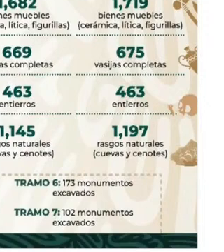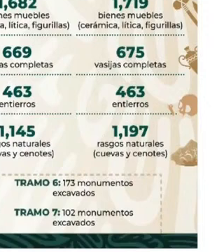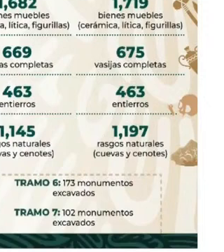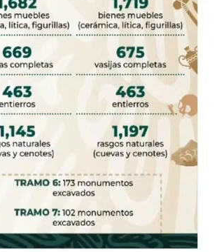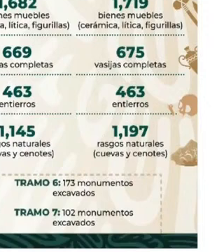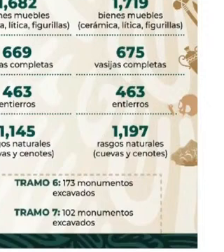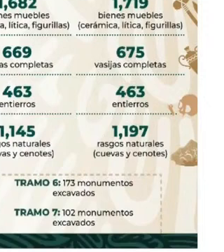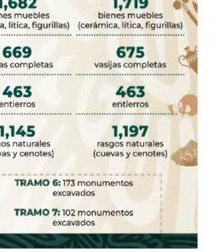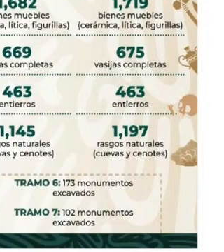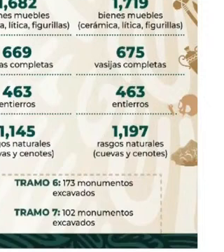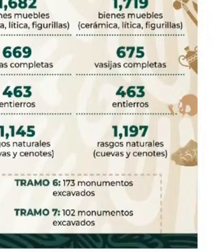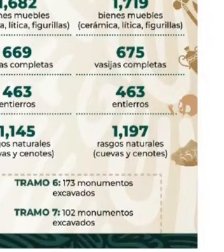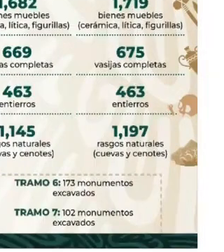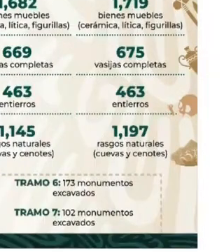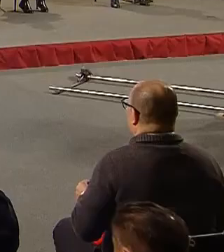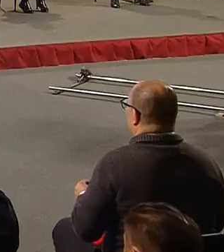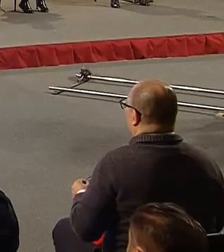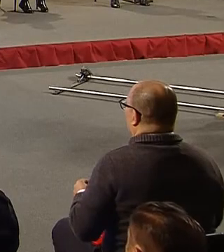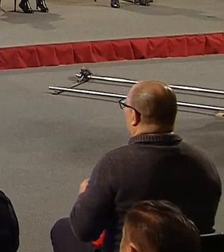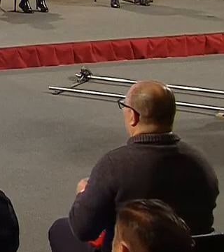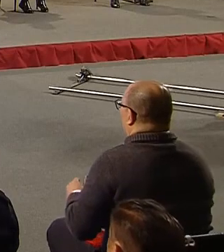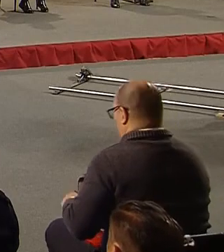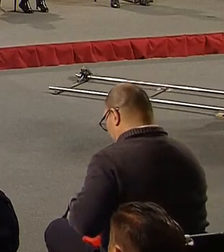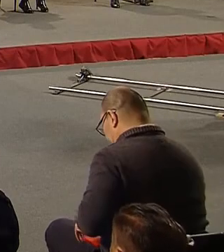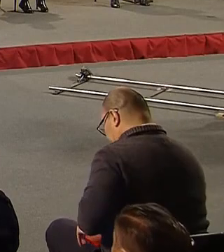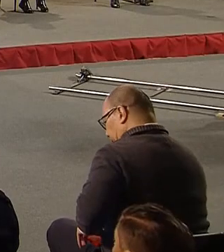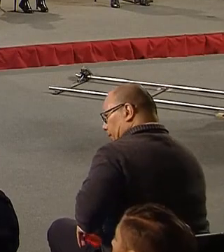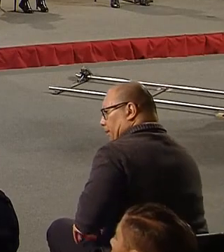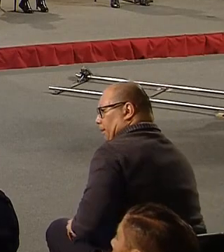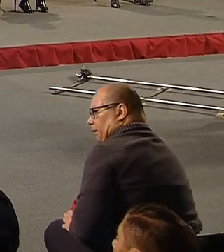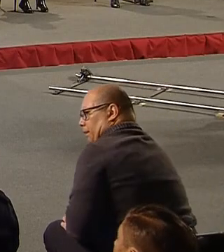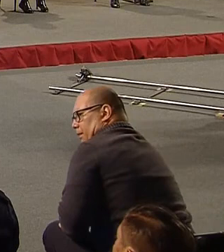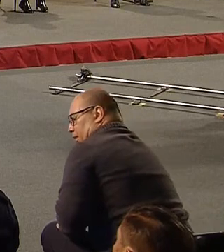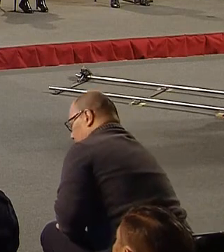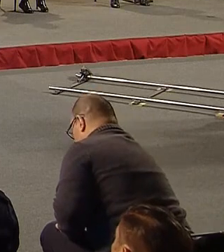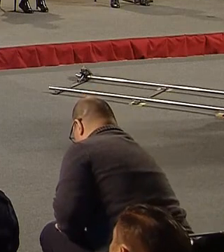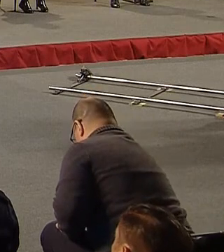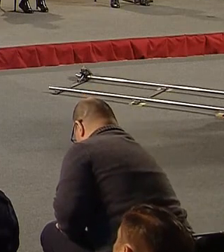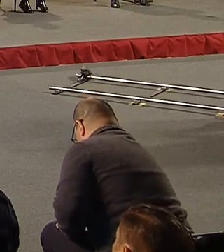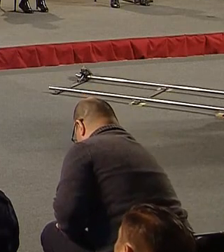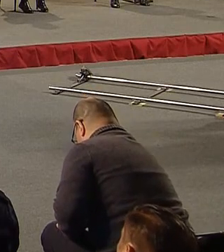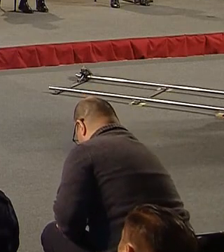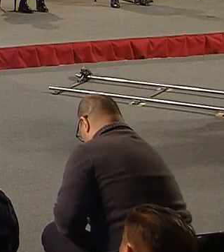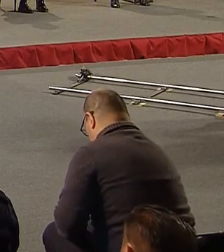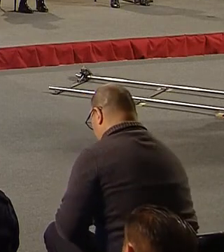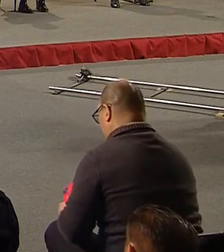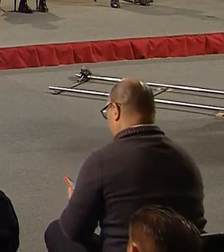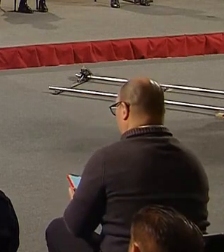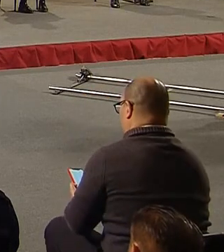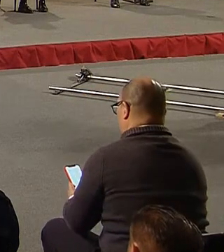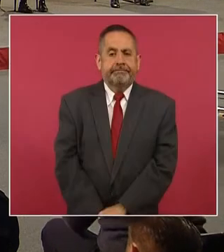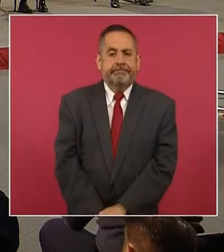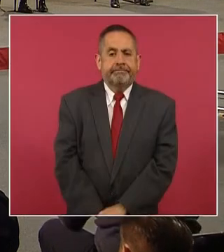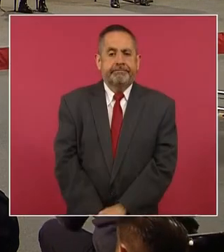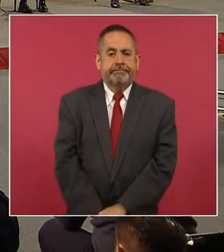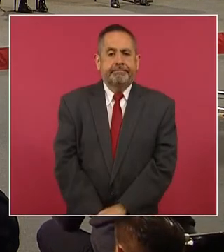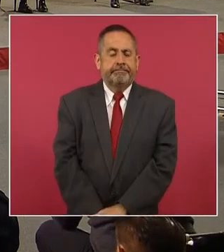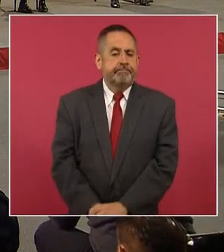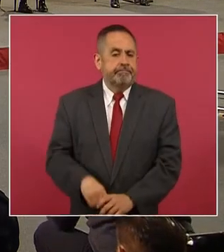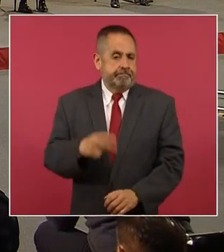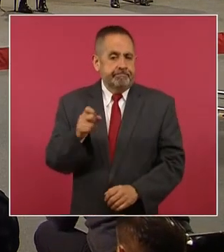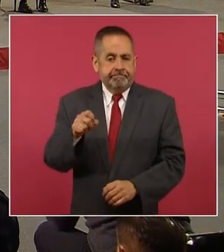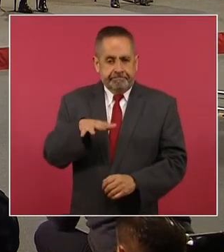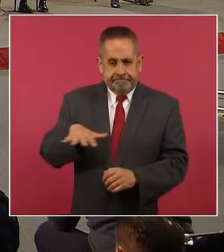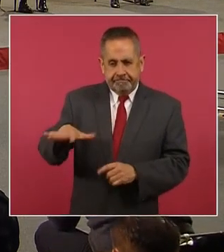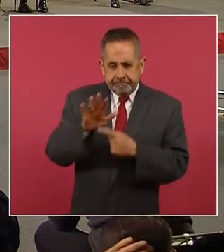área influida, en esta área donde se desarrolla este gran sistema de movilidad. Presentamos